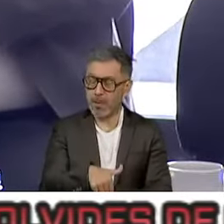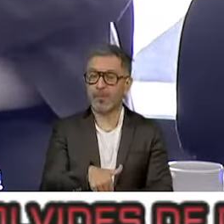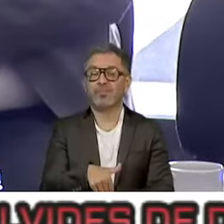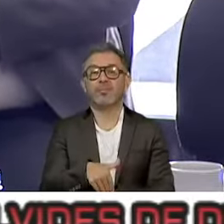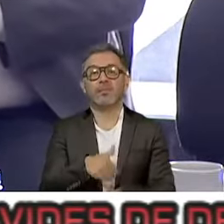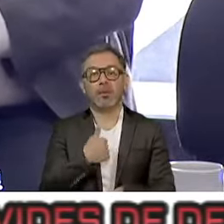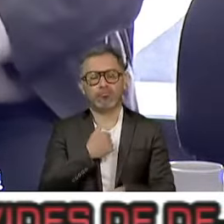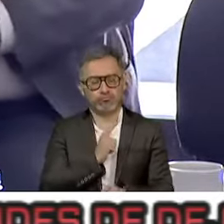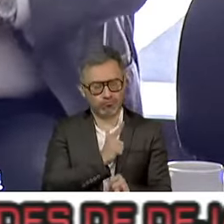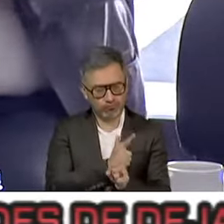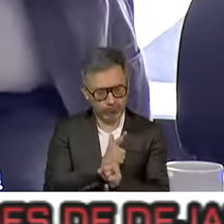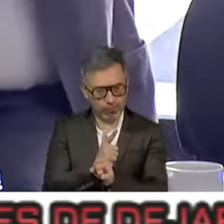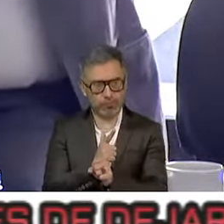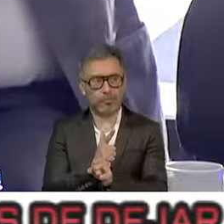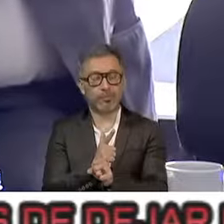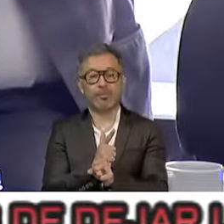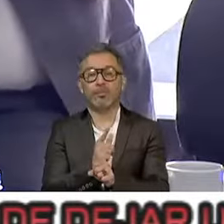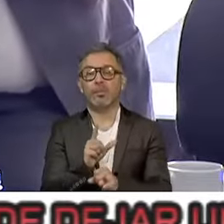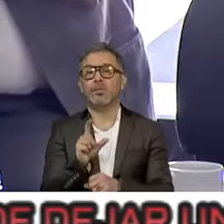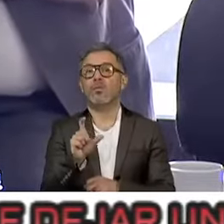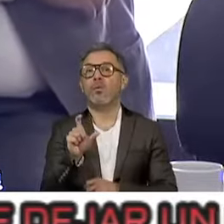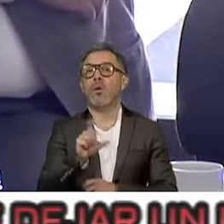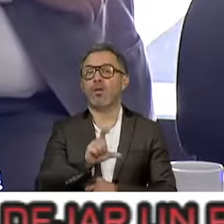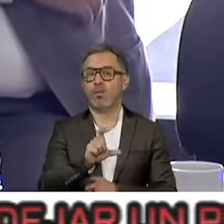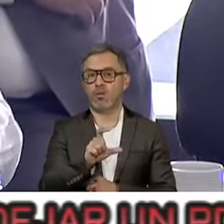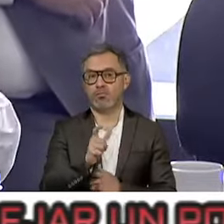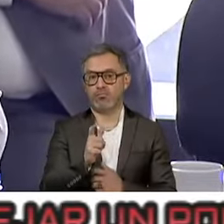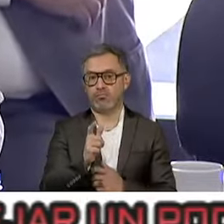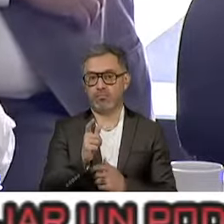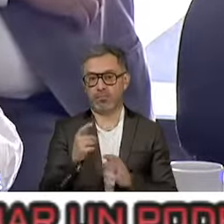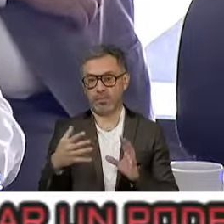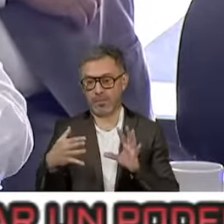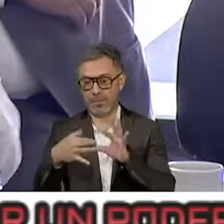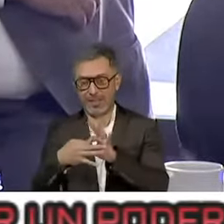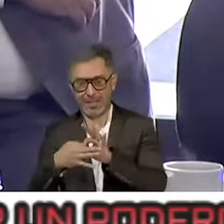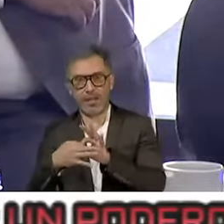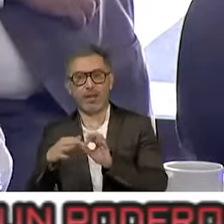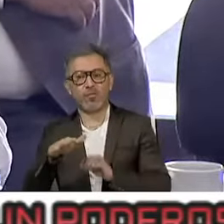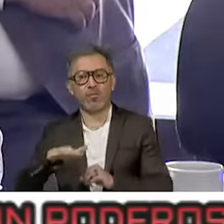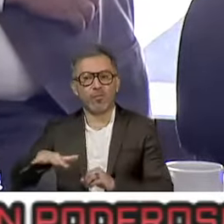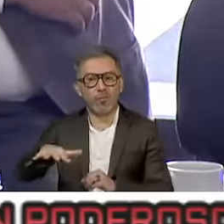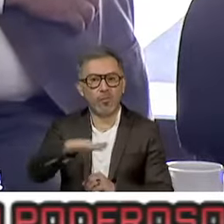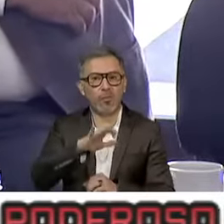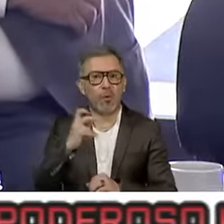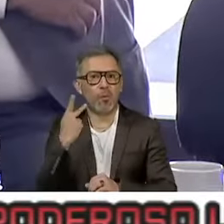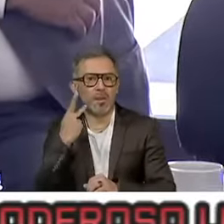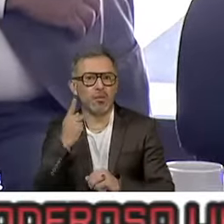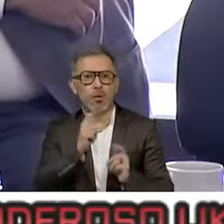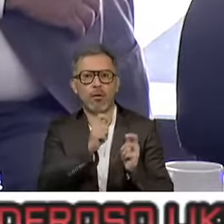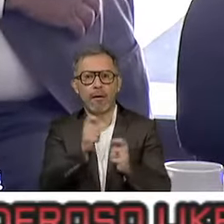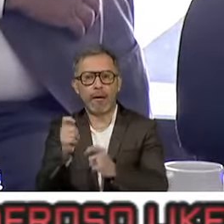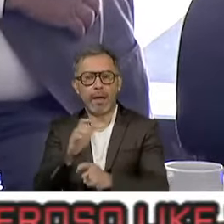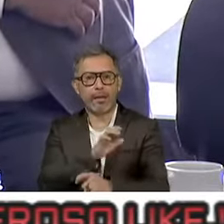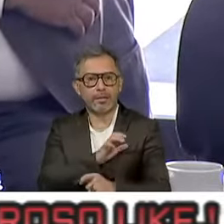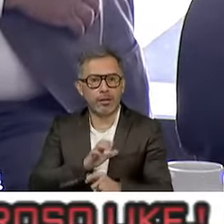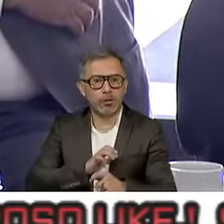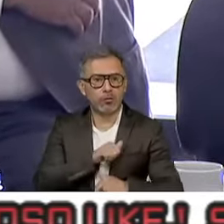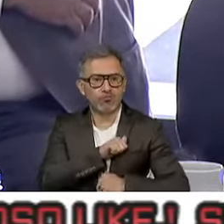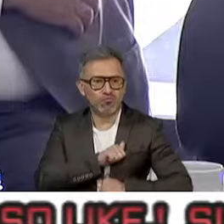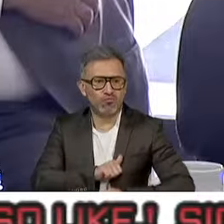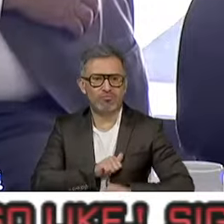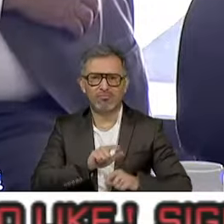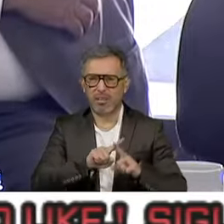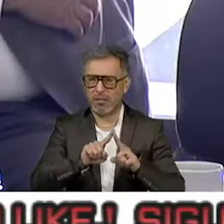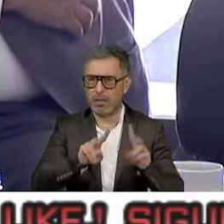hora de aterrizarlas en la realidad, en los procesos políticos, en las elecciones, en la designación de candidatos, en diversos